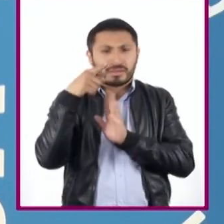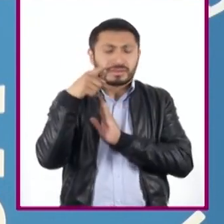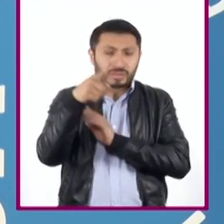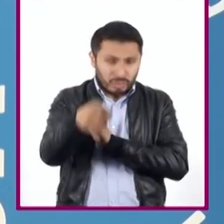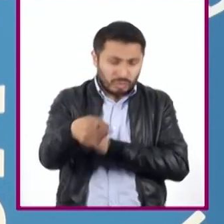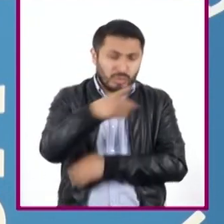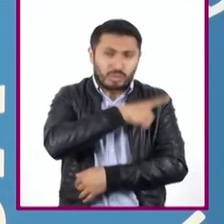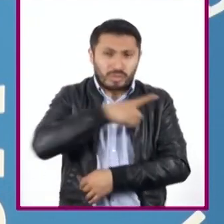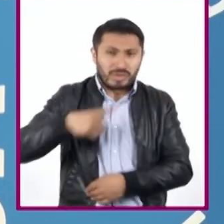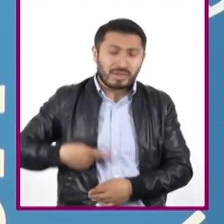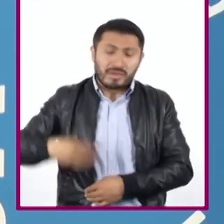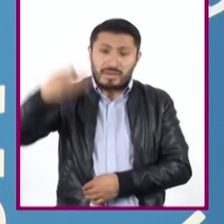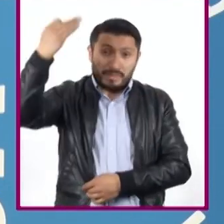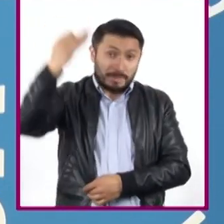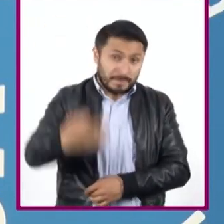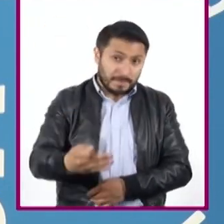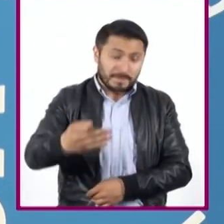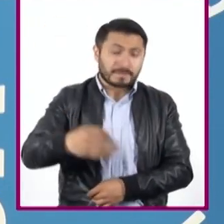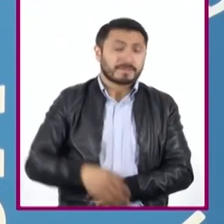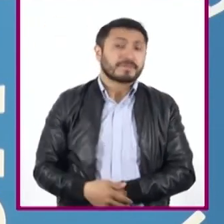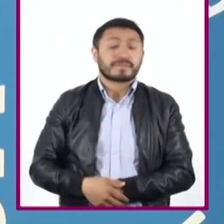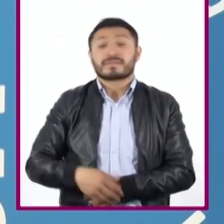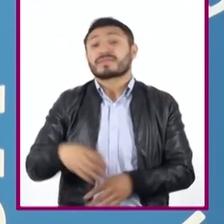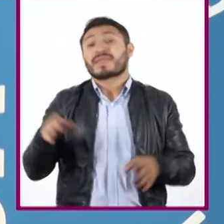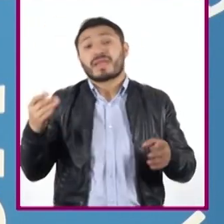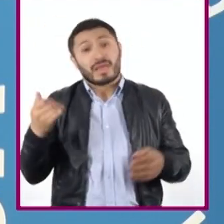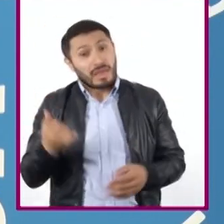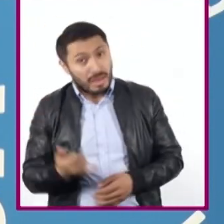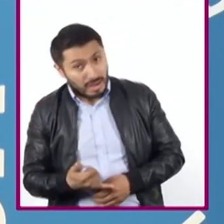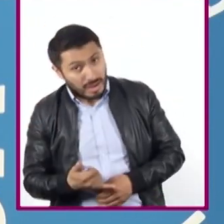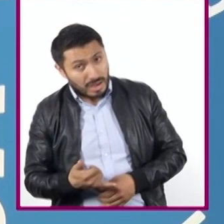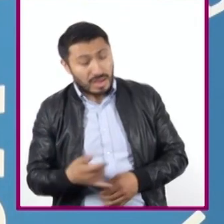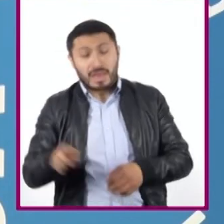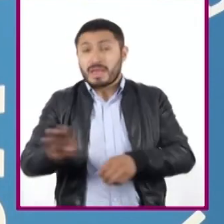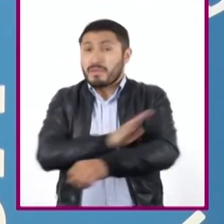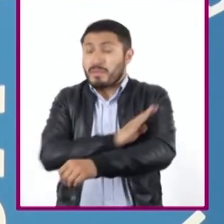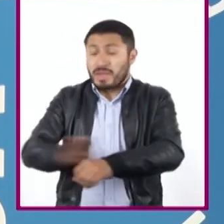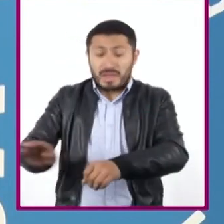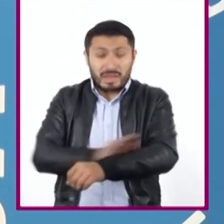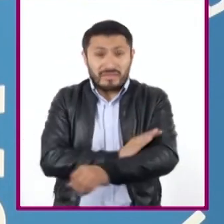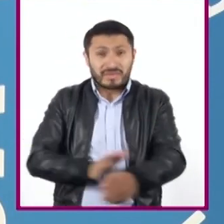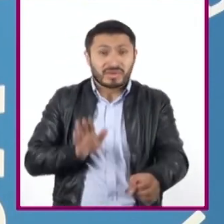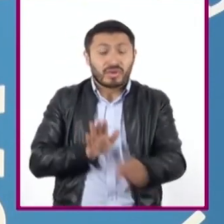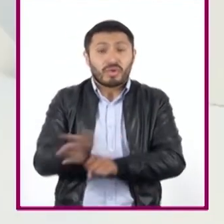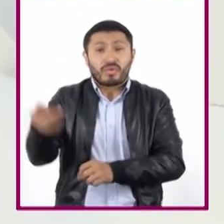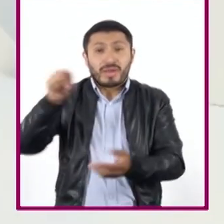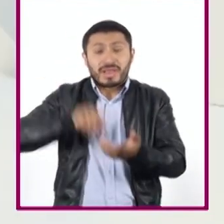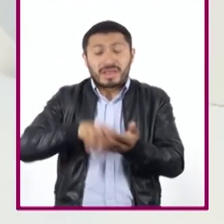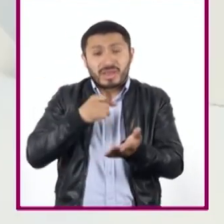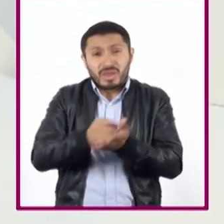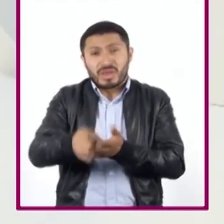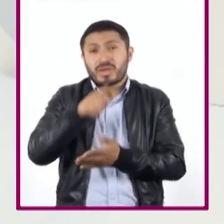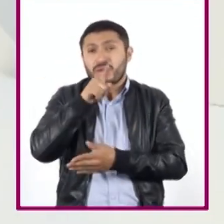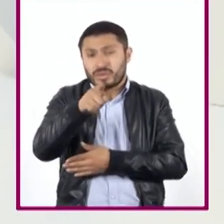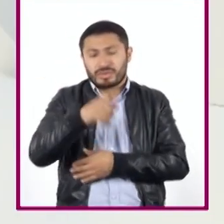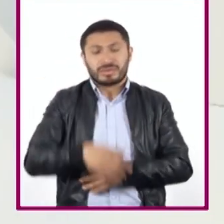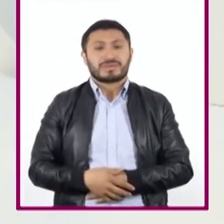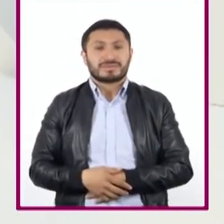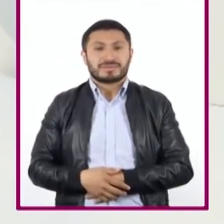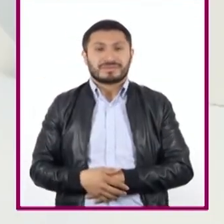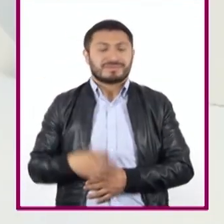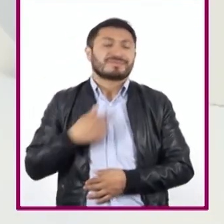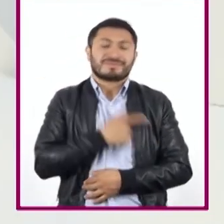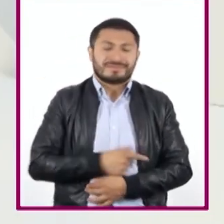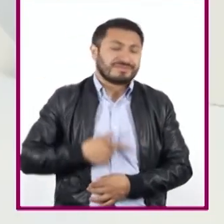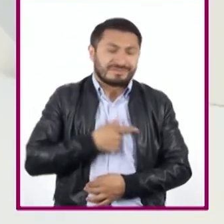o dispuestos a asumir, y cómo éstas favorecen a la toma de decisiones. Fue un gusto